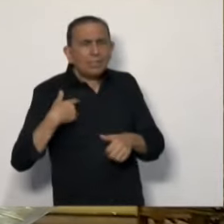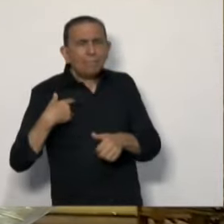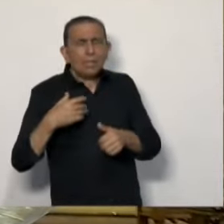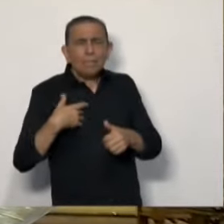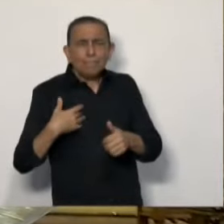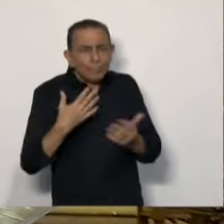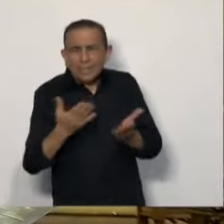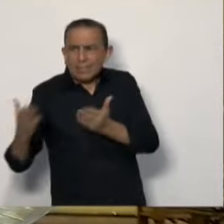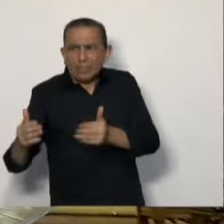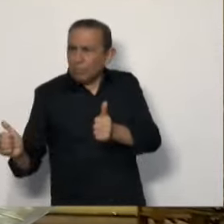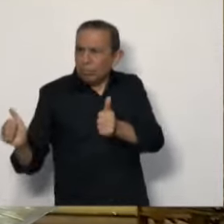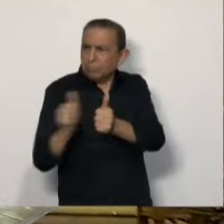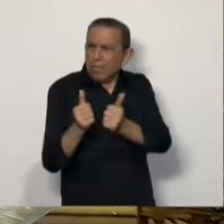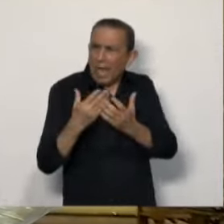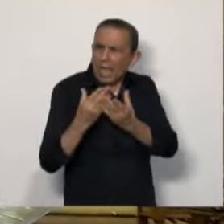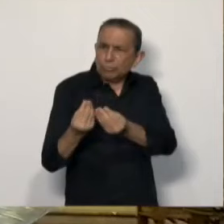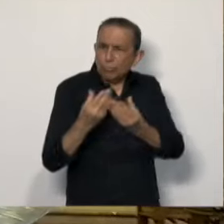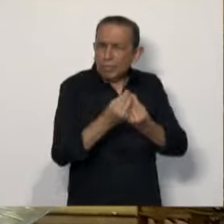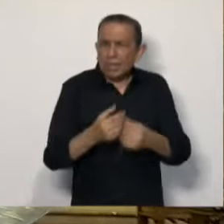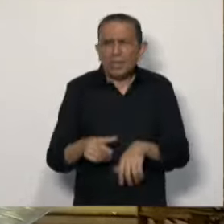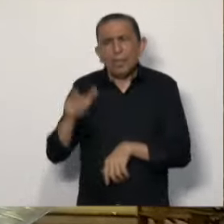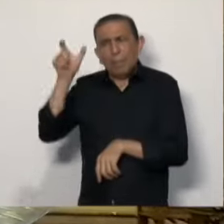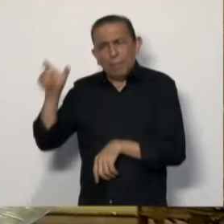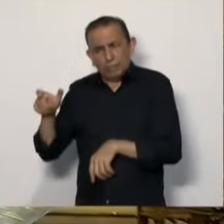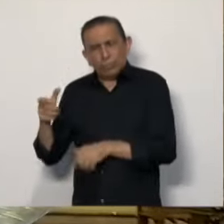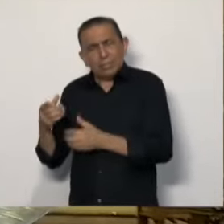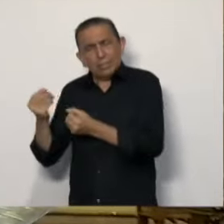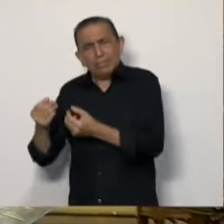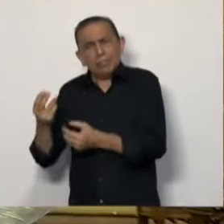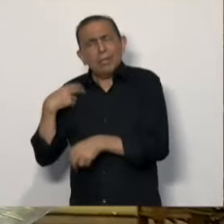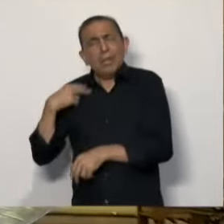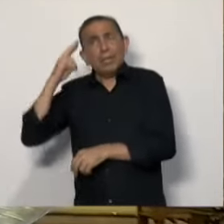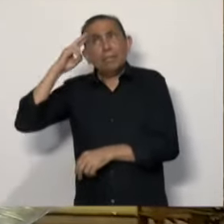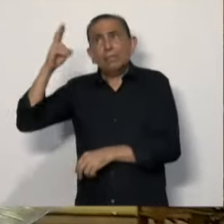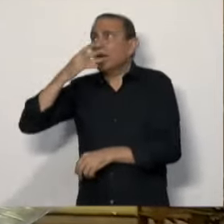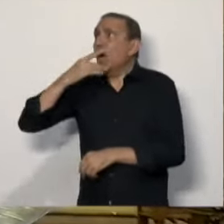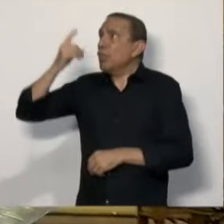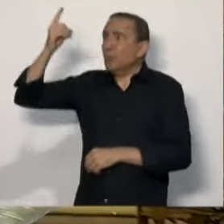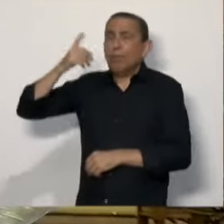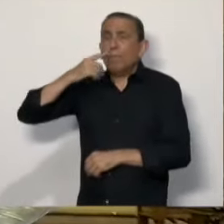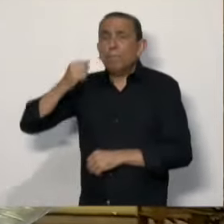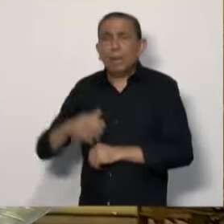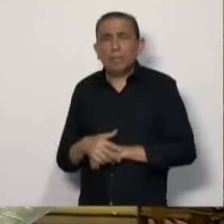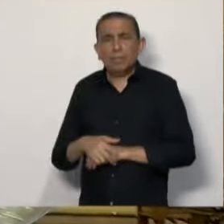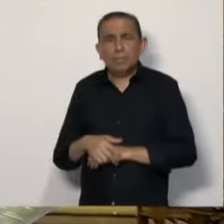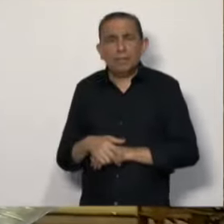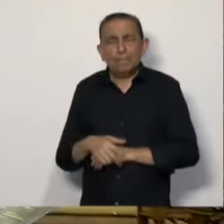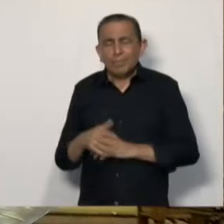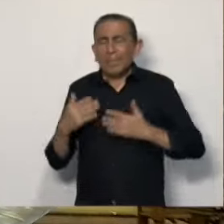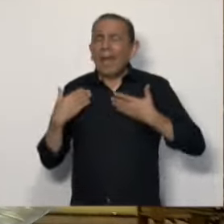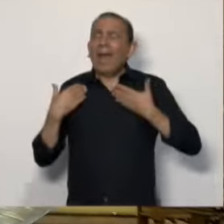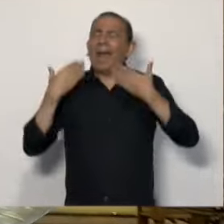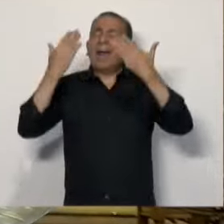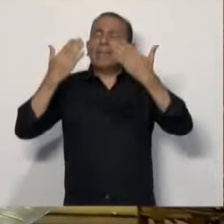servidor. El que quiera servirme será honrado por mi Padre. Mi alma ahora está